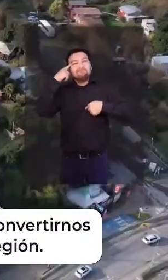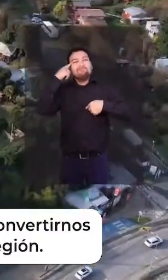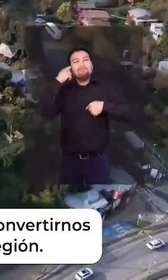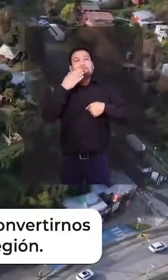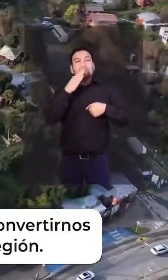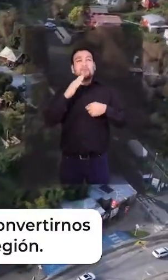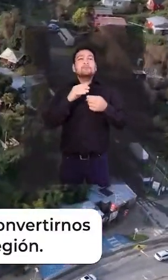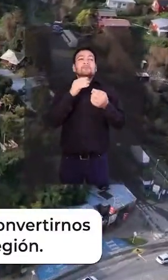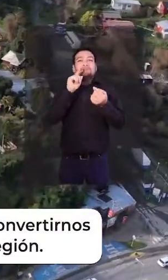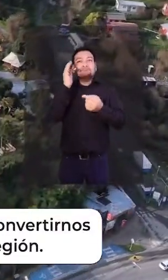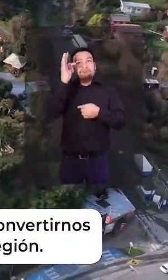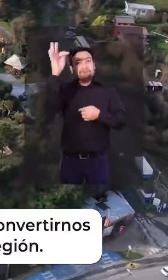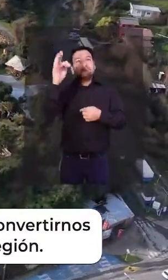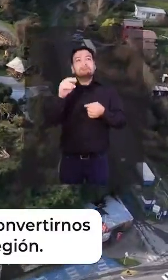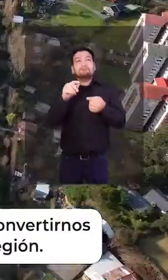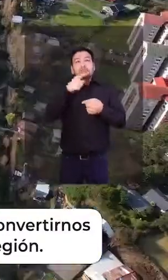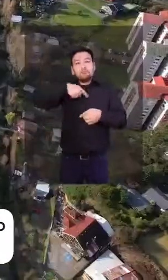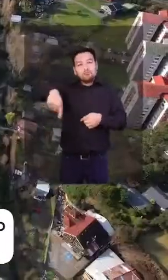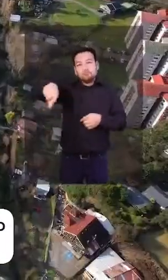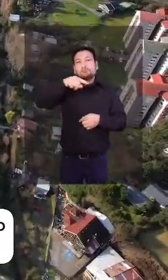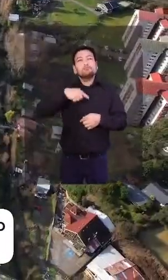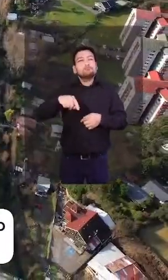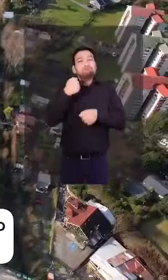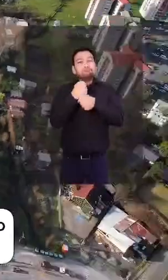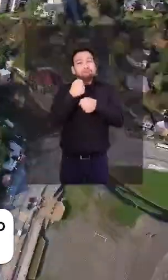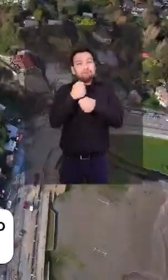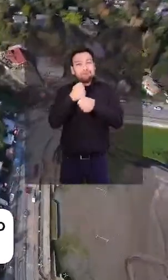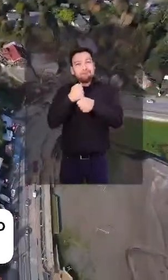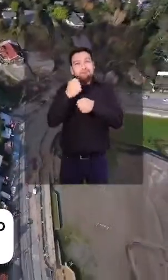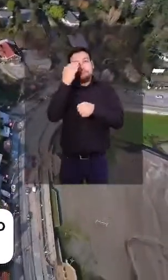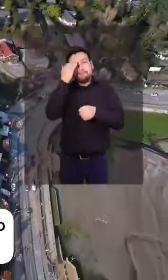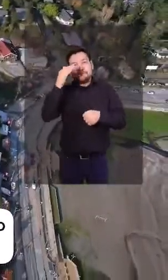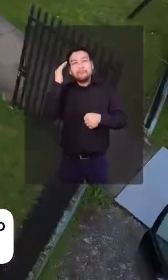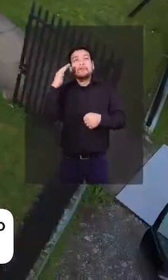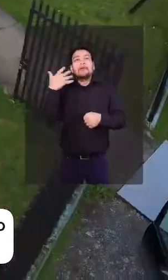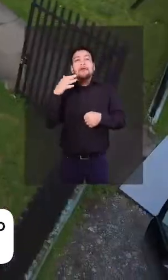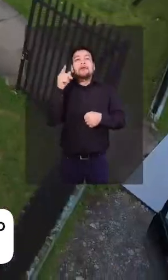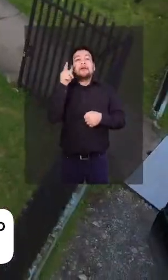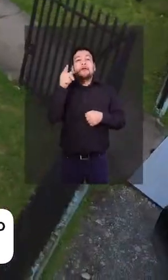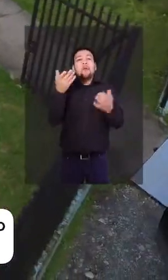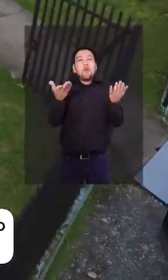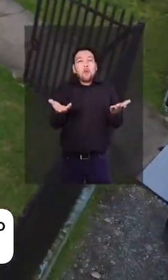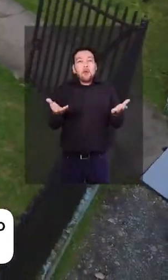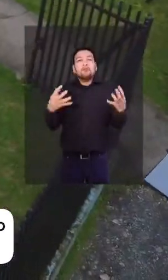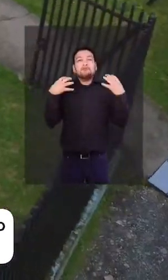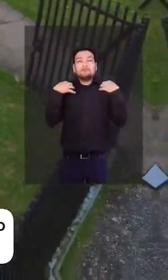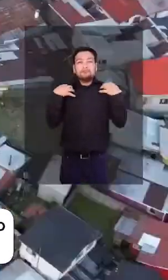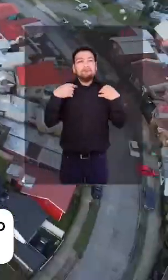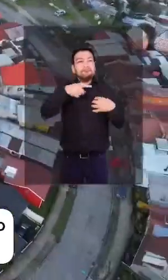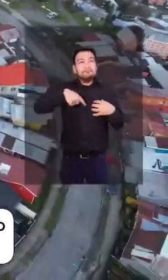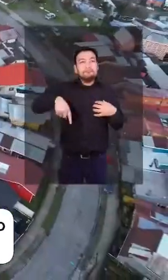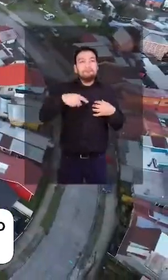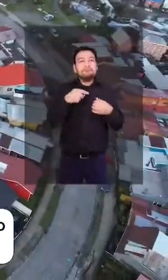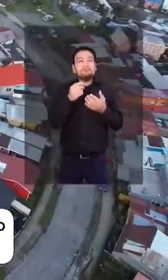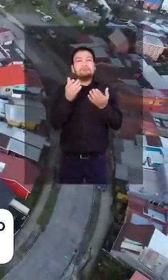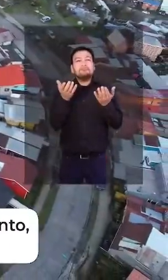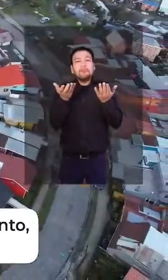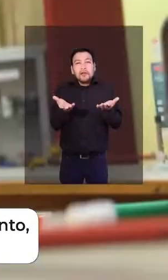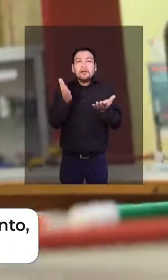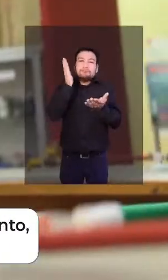educación superior en la región, consolidándonos como un centro académico de relevancia en la capital